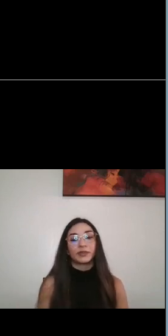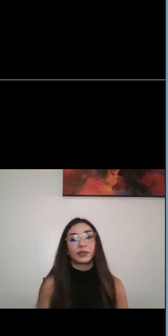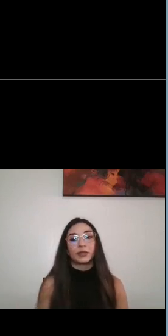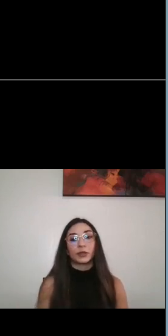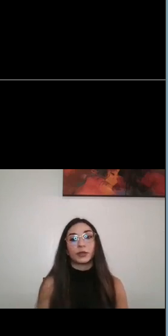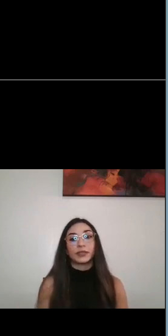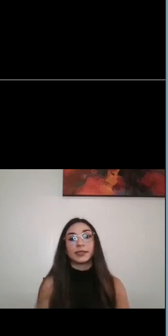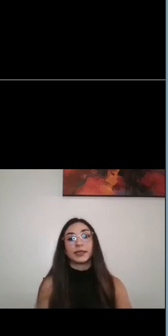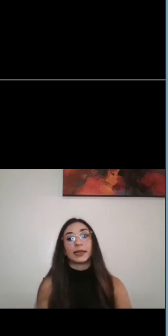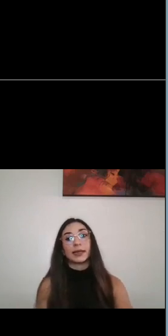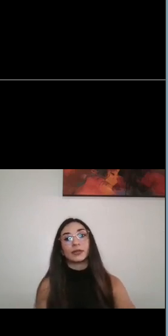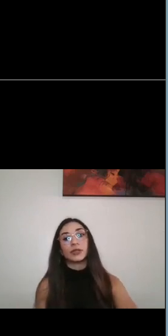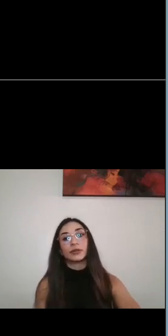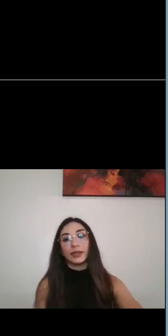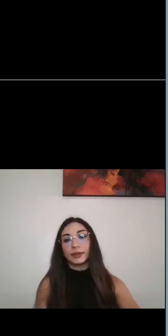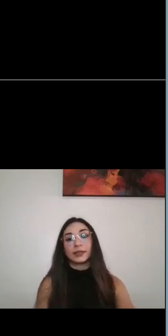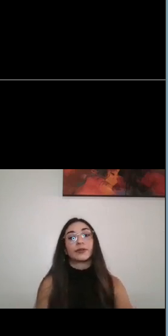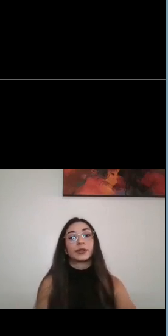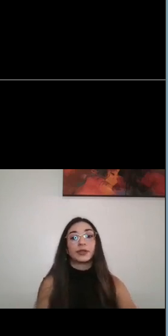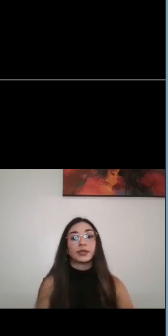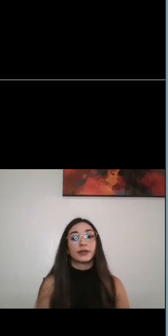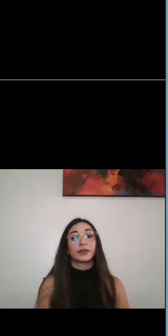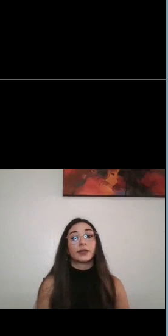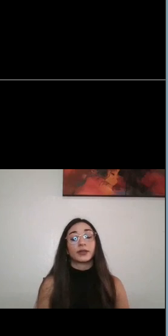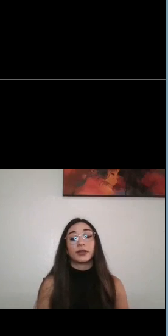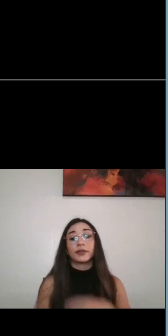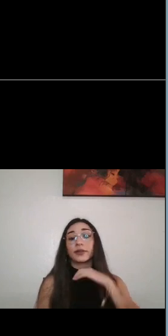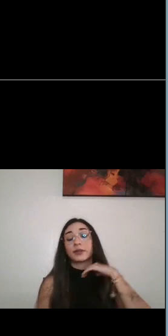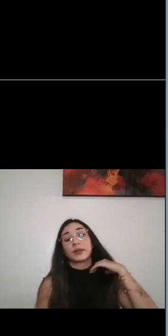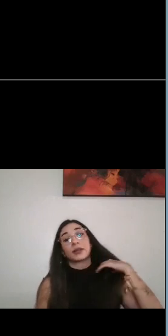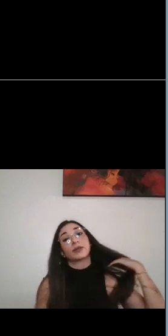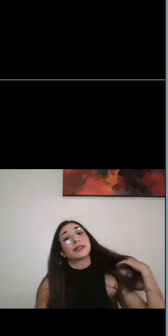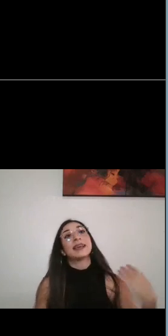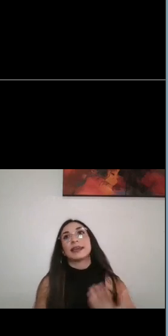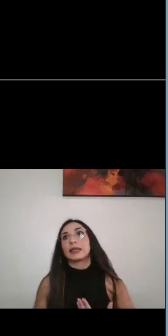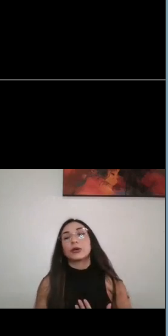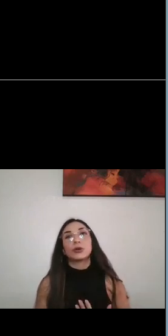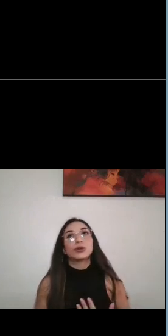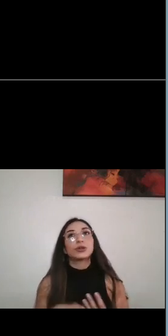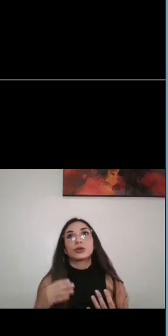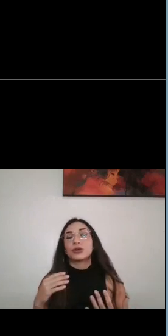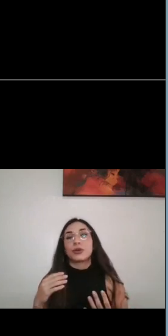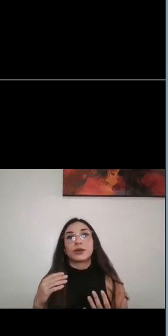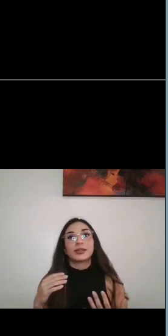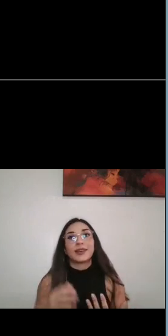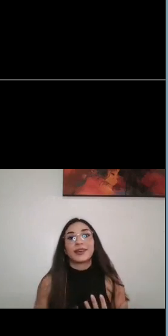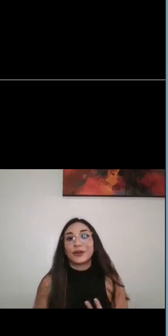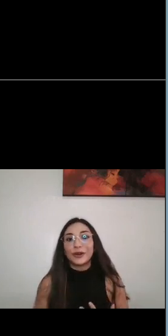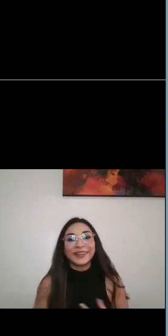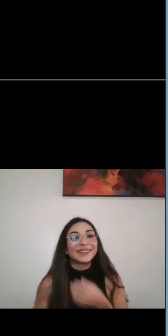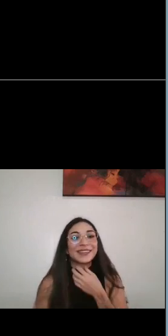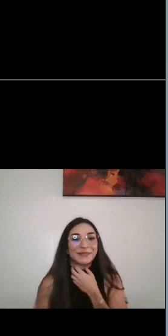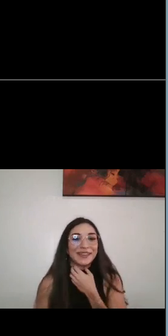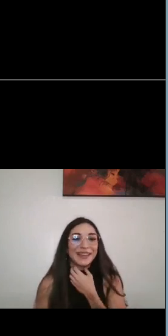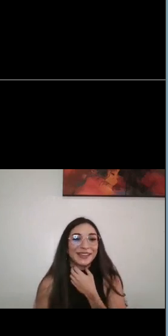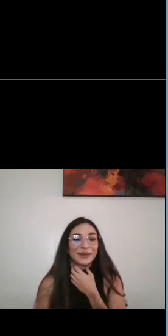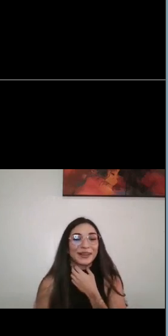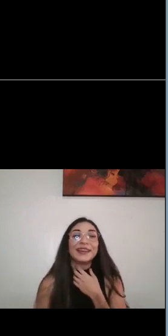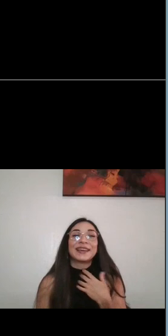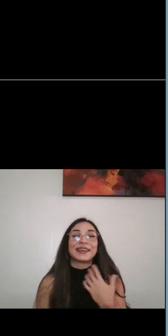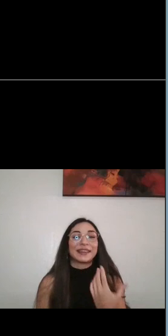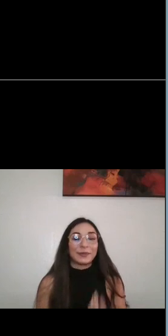alterada. Entonces, en el caso de las otitis, infecciones y afectaciones de vías respiratorias, y aquí incluyo todos los cuadros de adenoides y